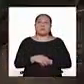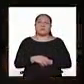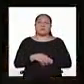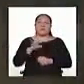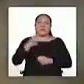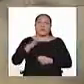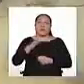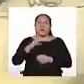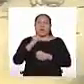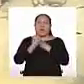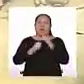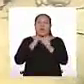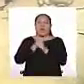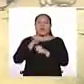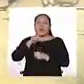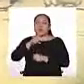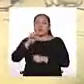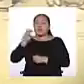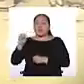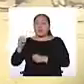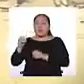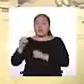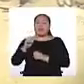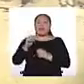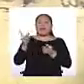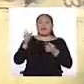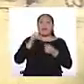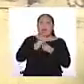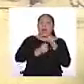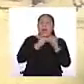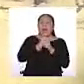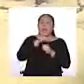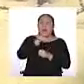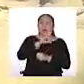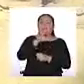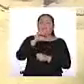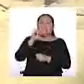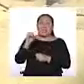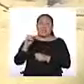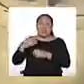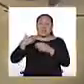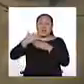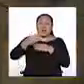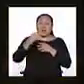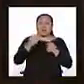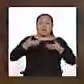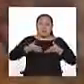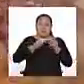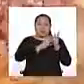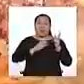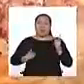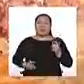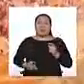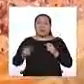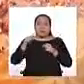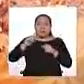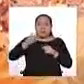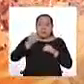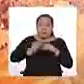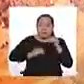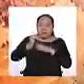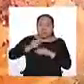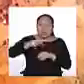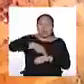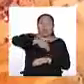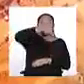Entre el año 100 y el 700 después de Cristo se estableció el primer desarrollo regional. Destacaron en el norte la